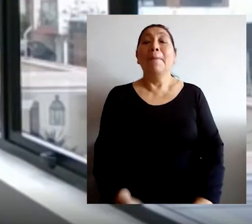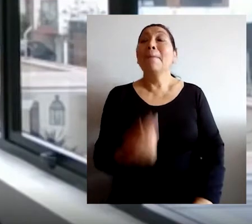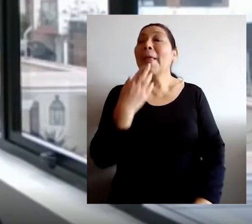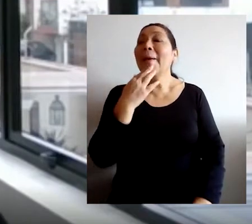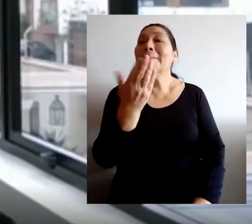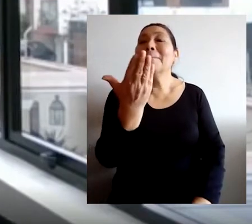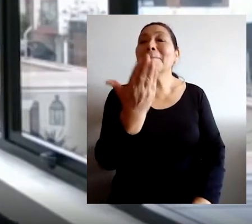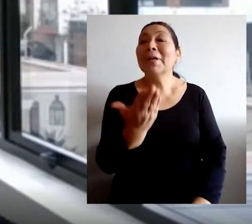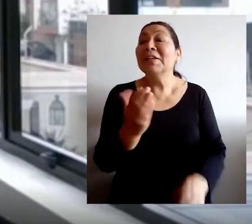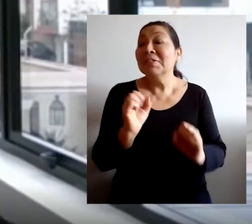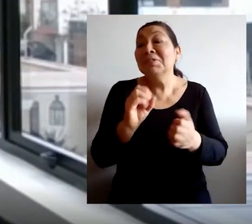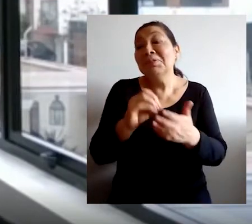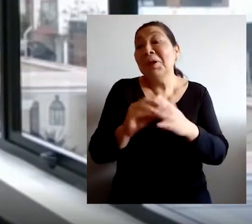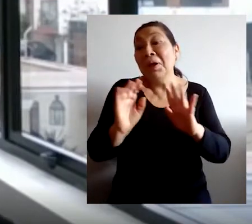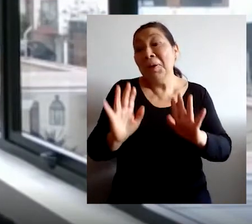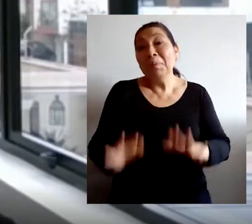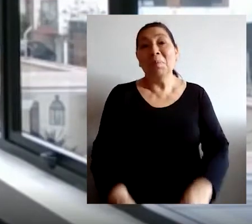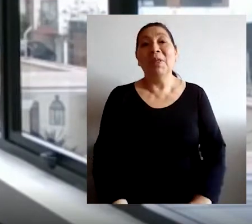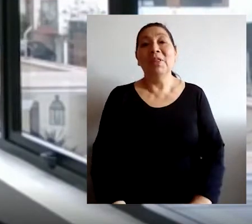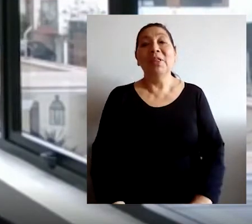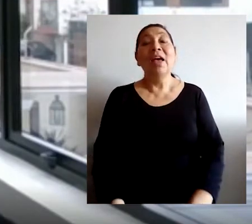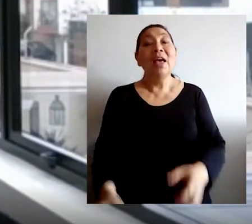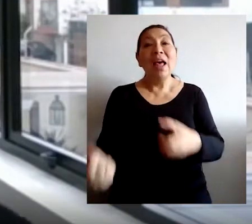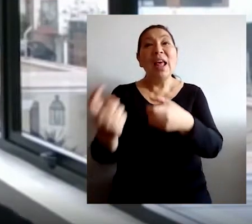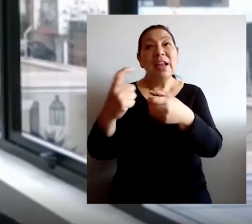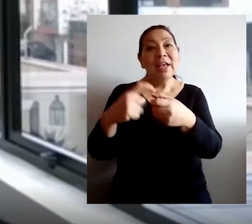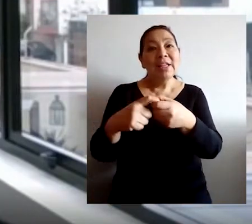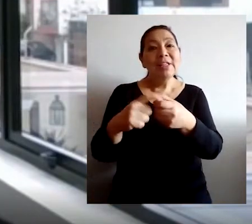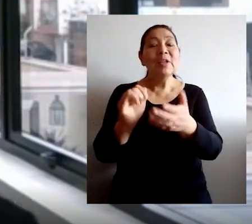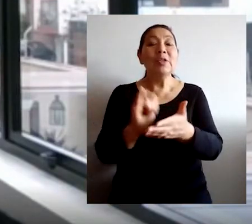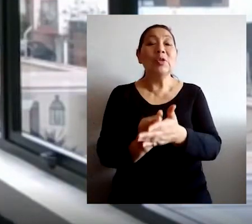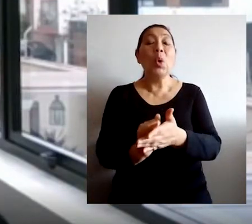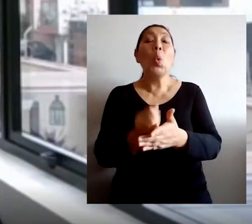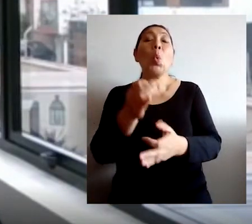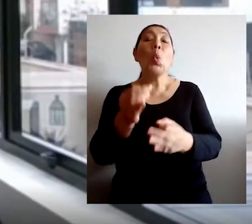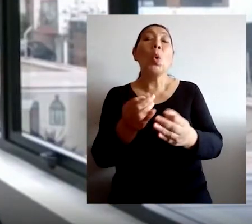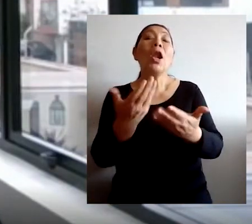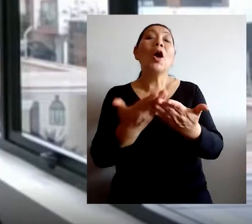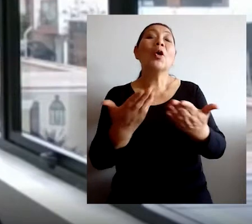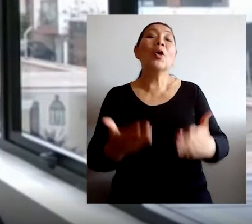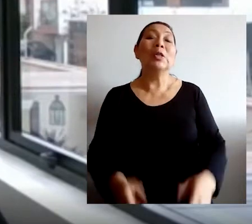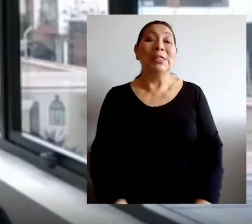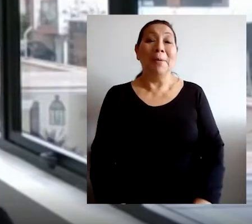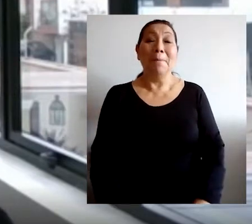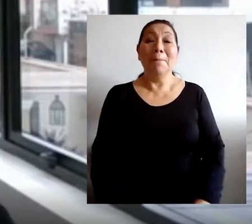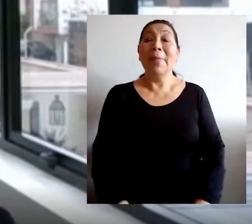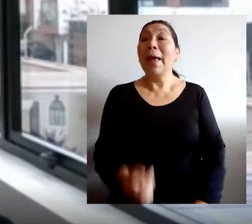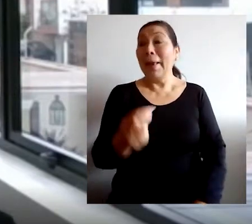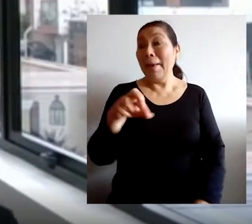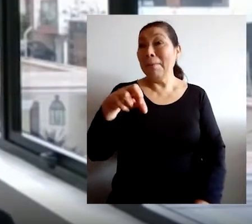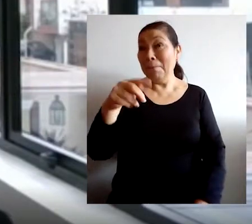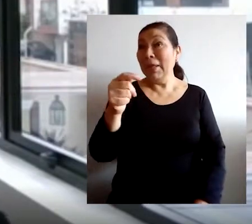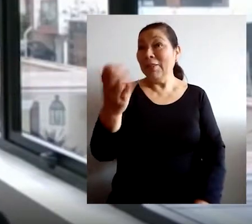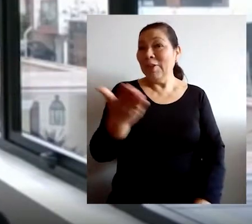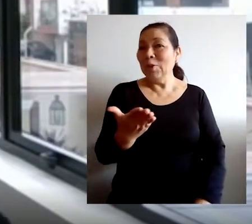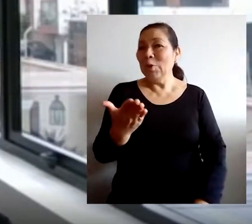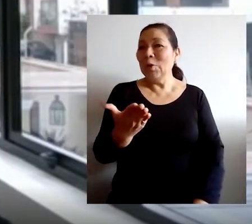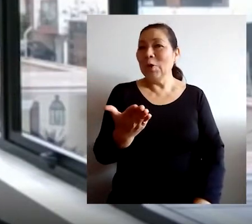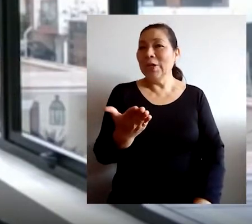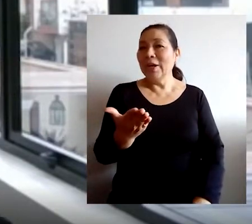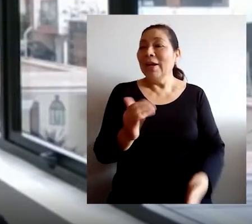el petitorio, si es que se repite, y el nexo entre la fundamentación jurídica y los hechos. El petitorio aquí es la